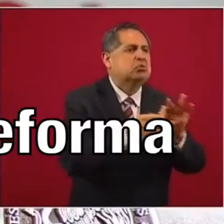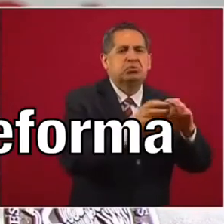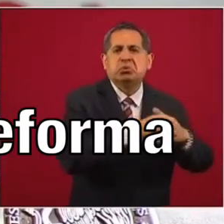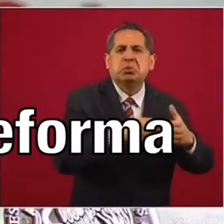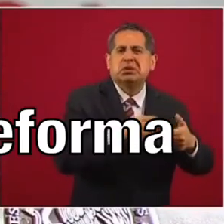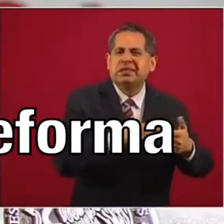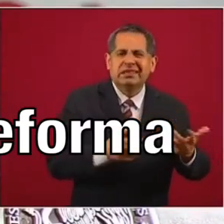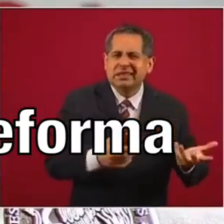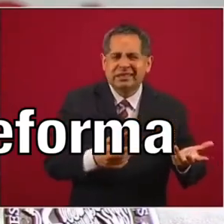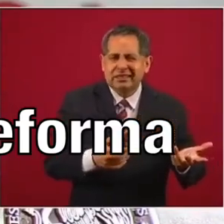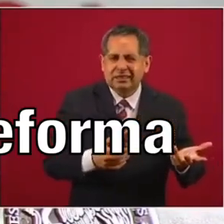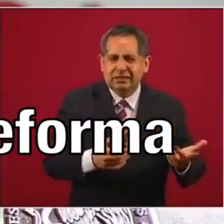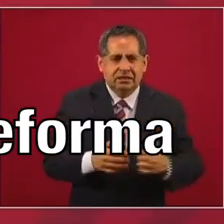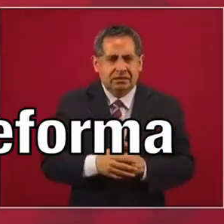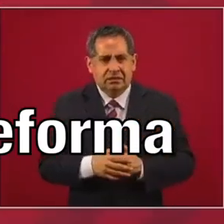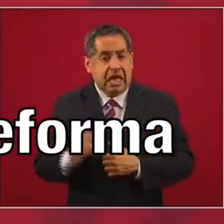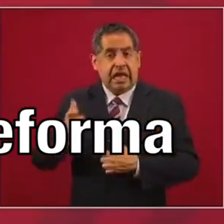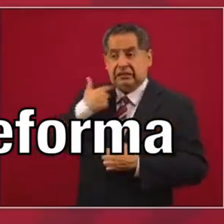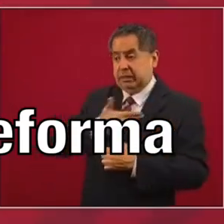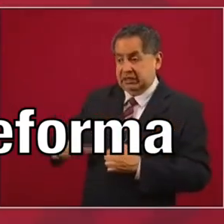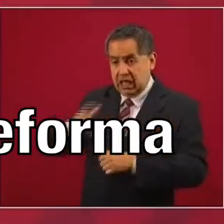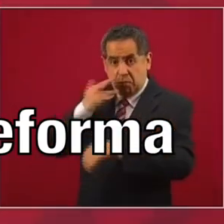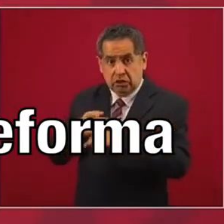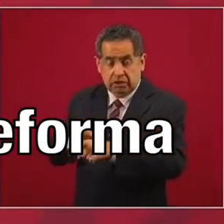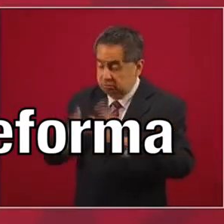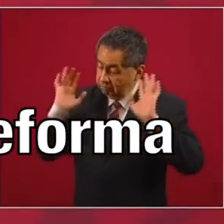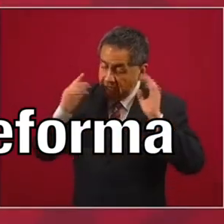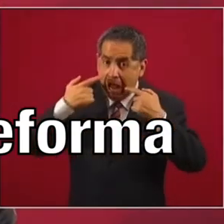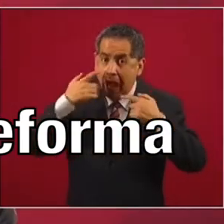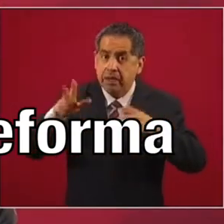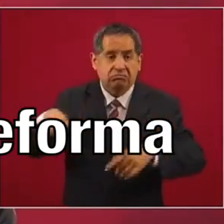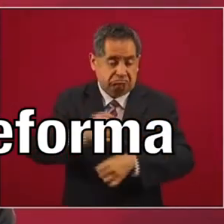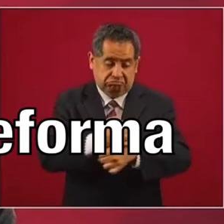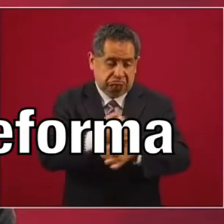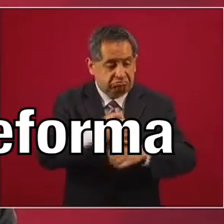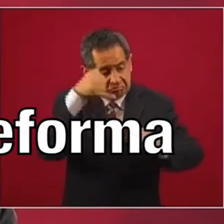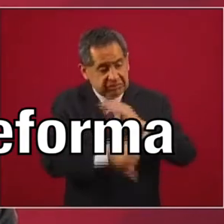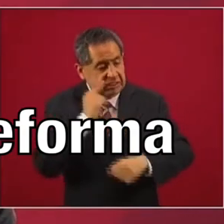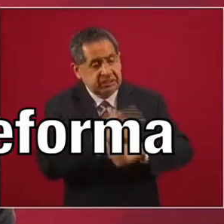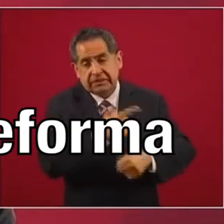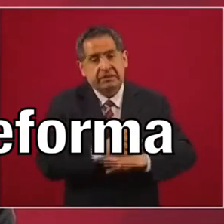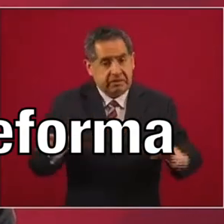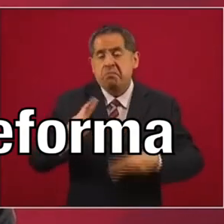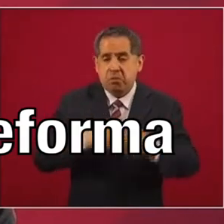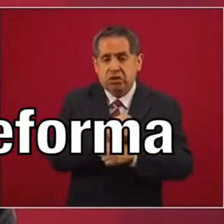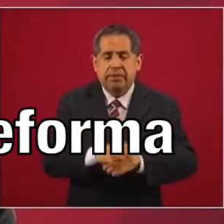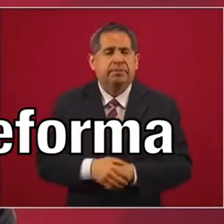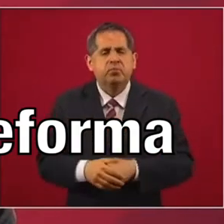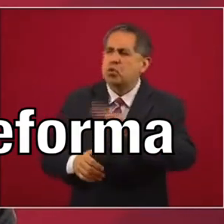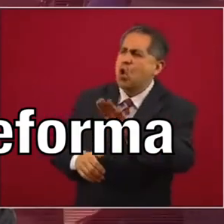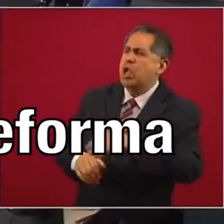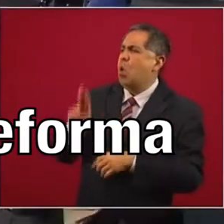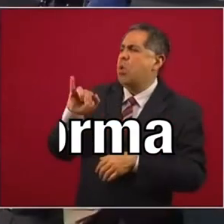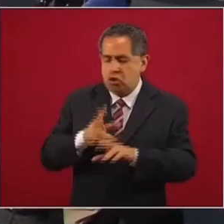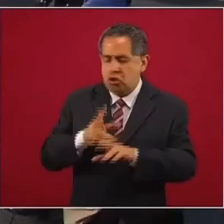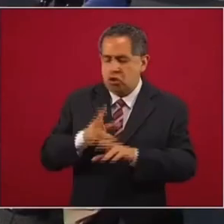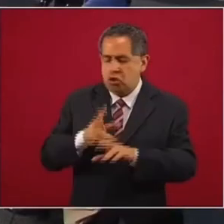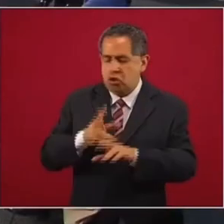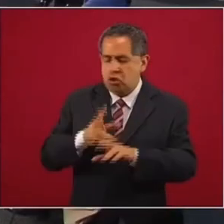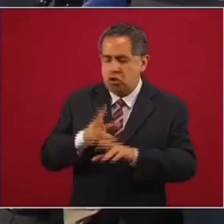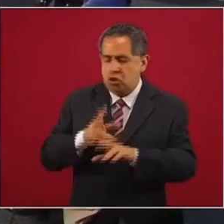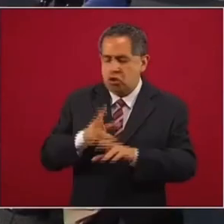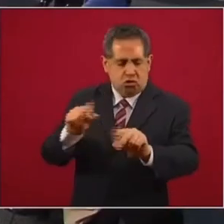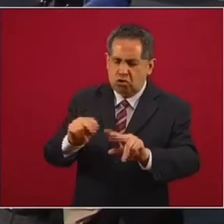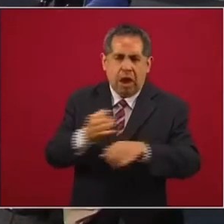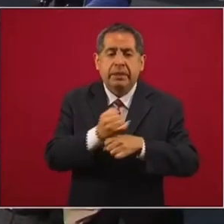Entonces, ¿qué tanto son responsables los expresidentes? Pues eso va a salir de las investigaciones. ¿La UIF investiga las cuentas del expresidente? No,